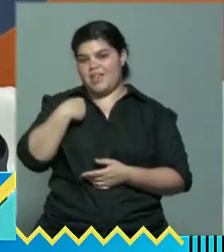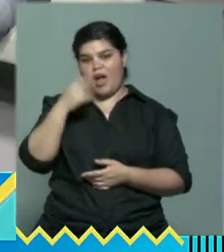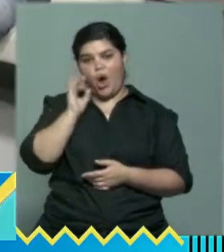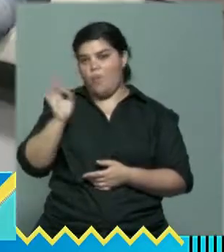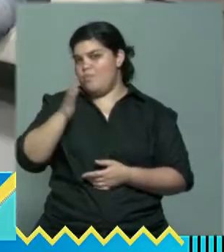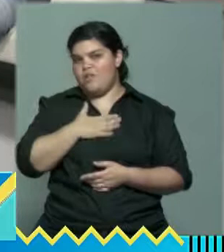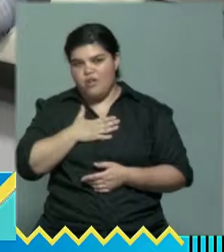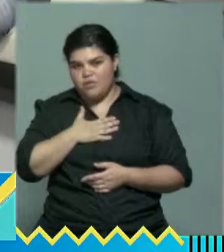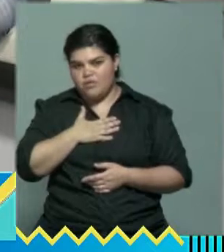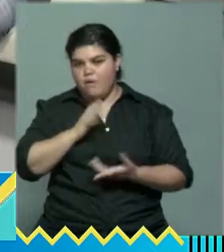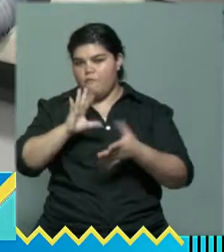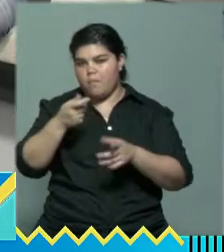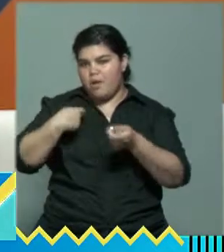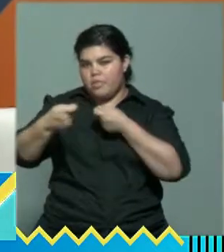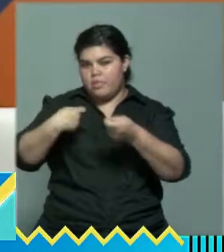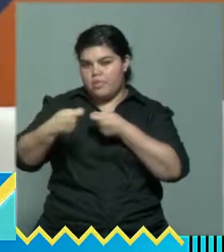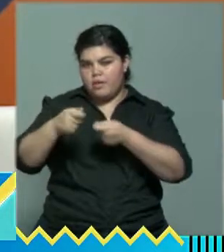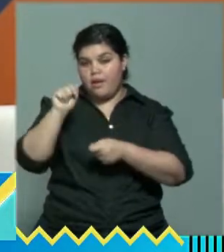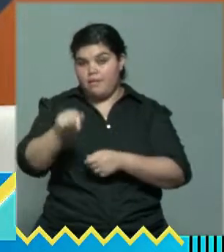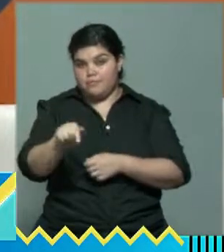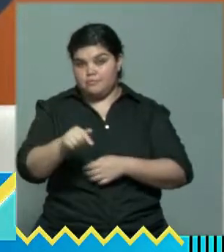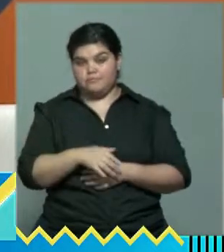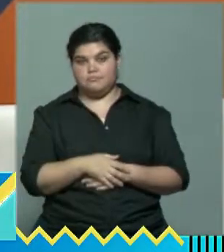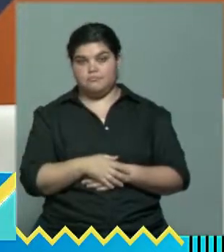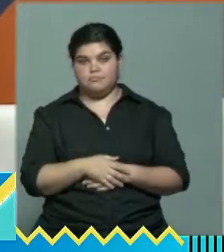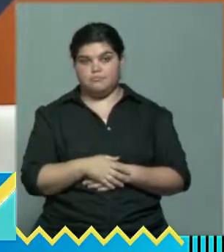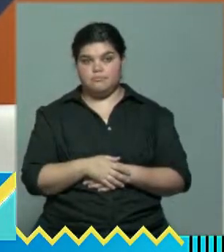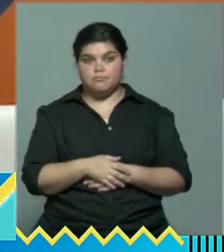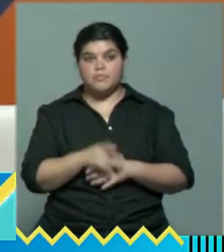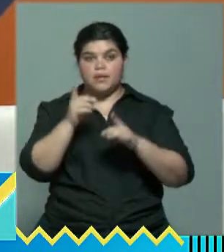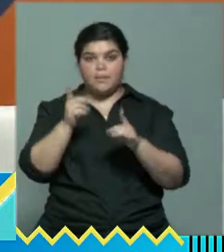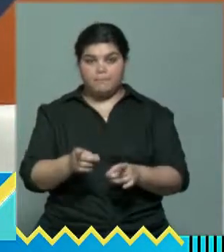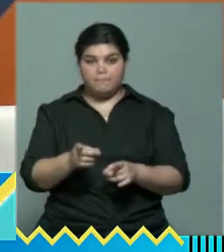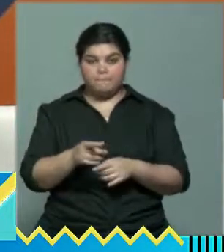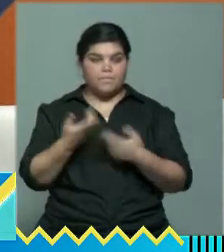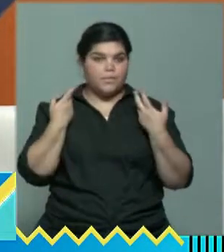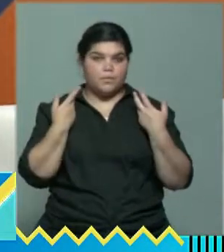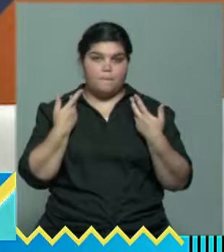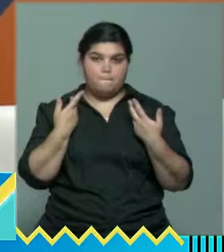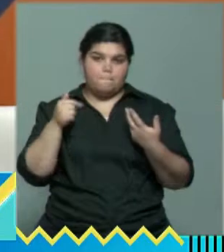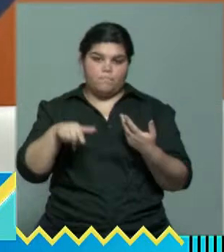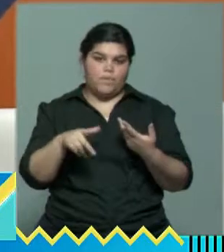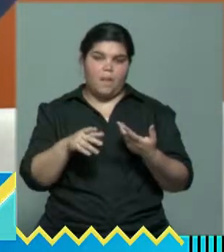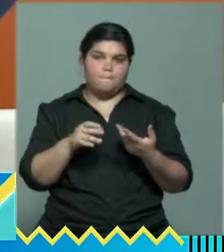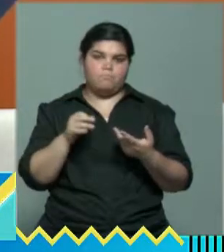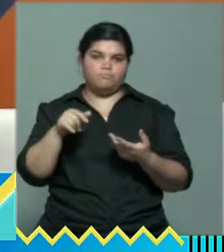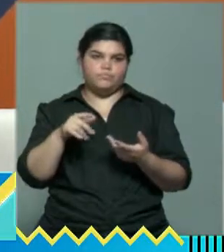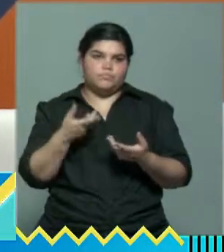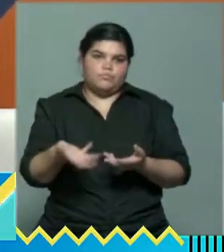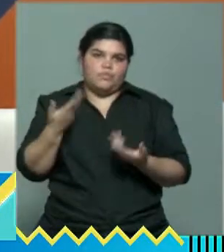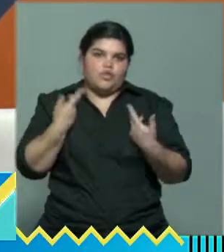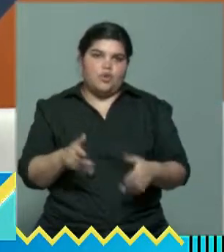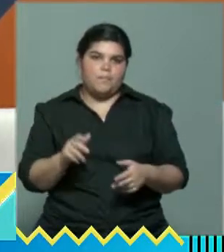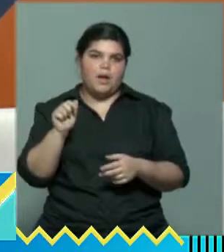regular esta situación. Lo que es cierto es que, bueno, hay una tendencia, desde que ha asumido Macri